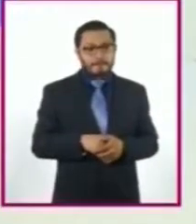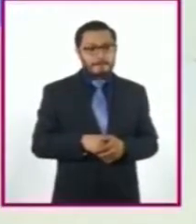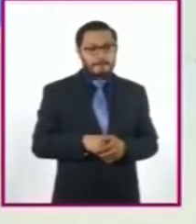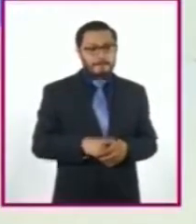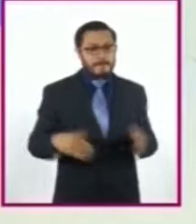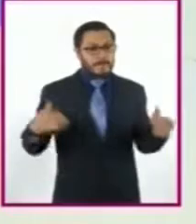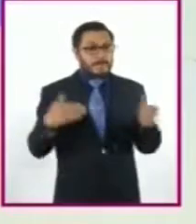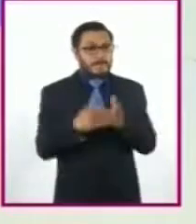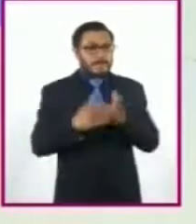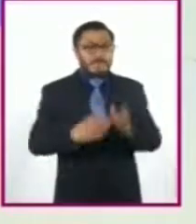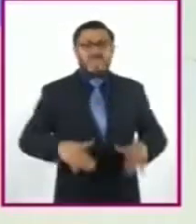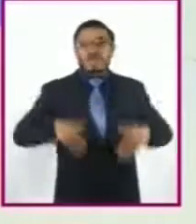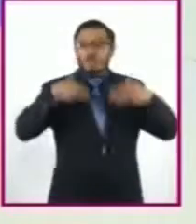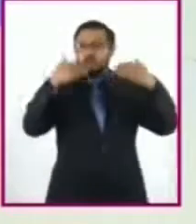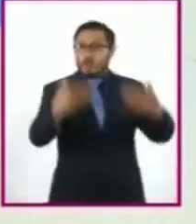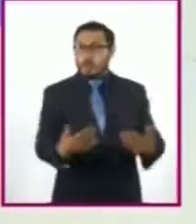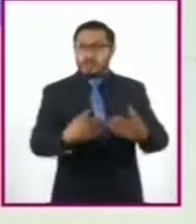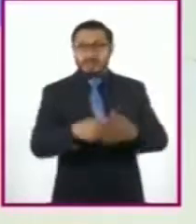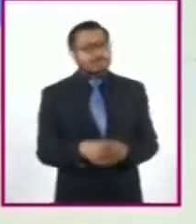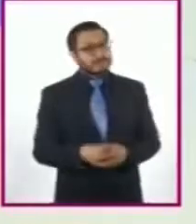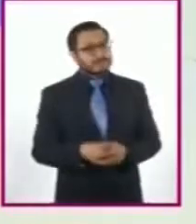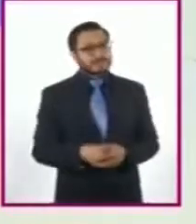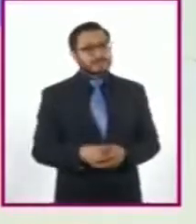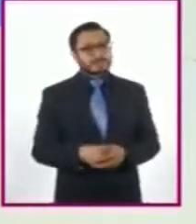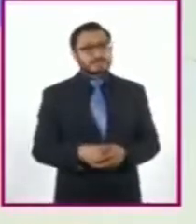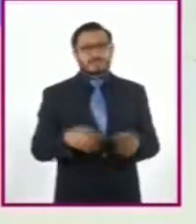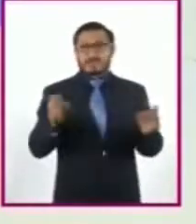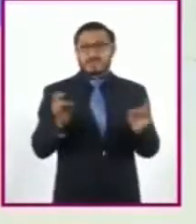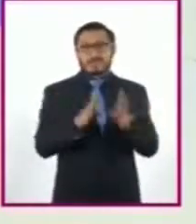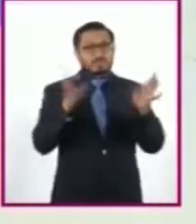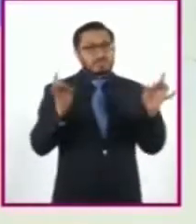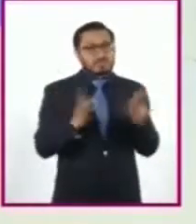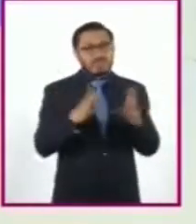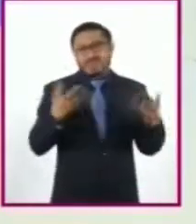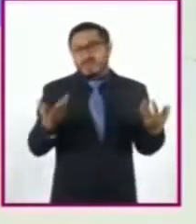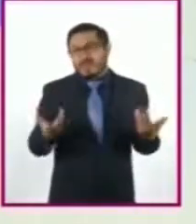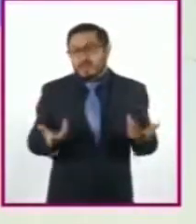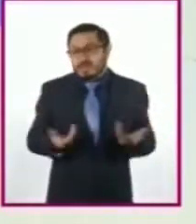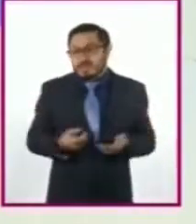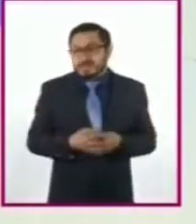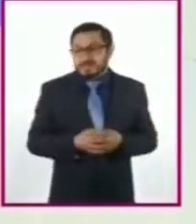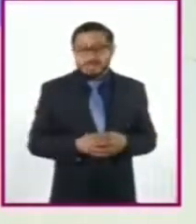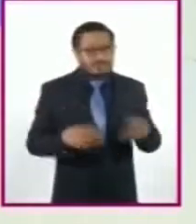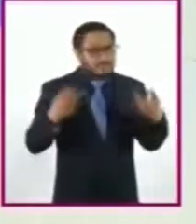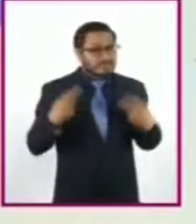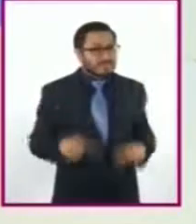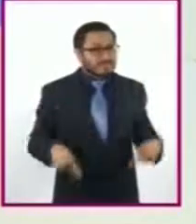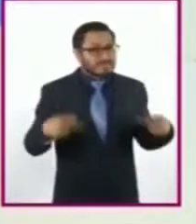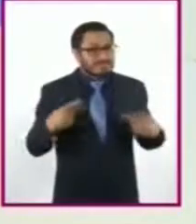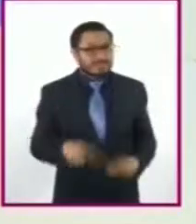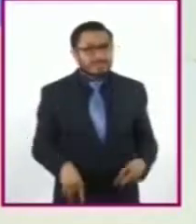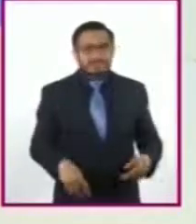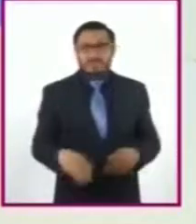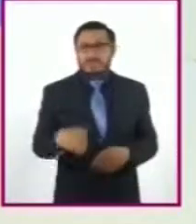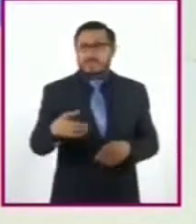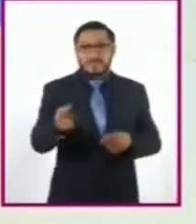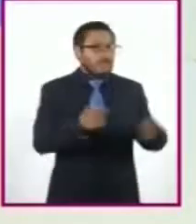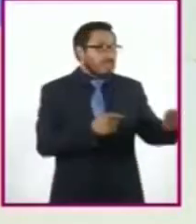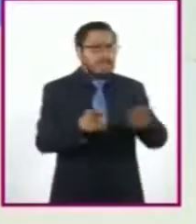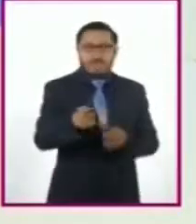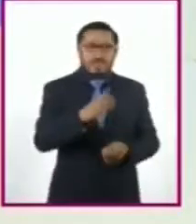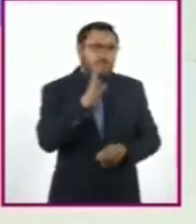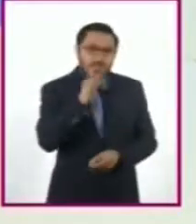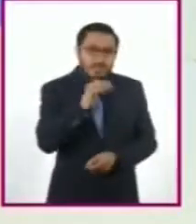Obstáculos externos. Son situaciones sobre las cuales la persona no tiene mucho control.